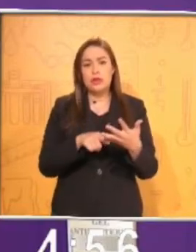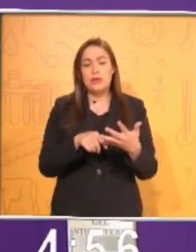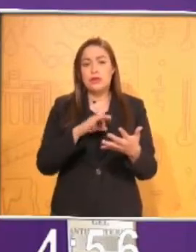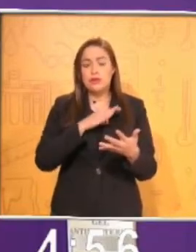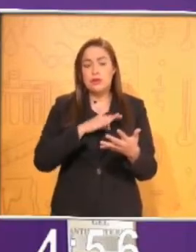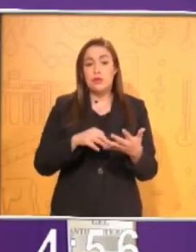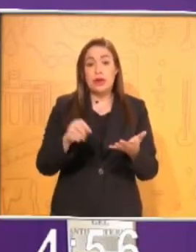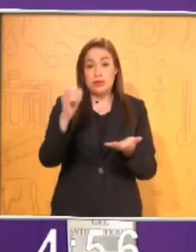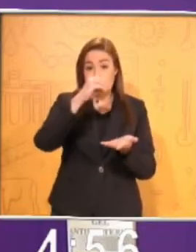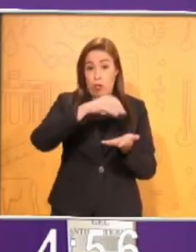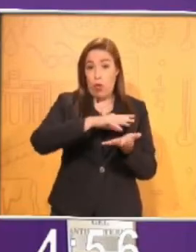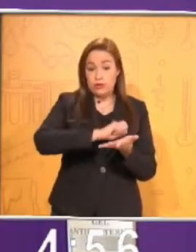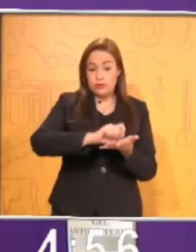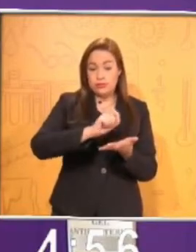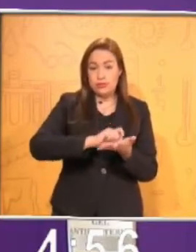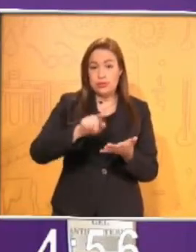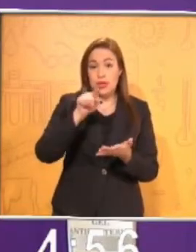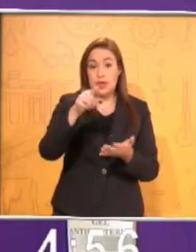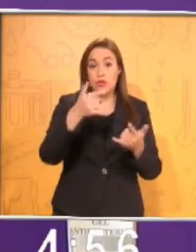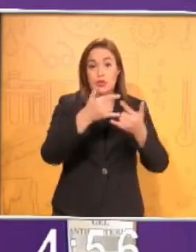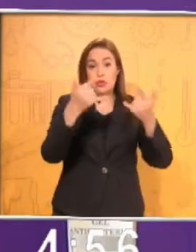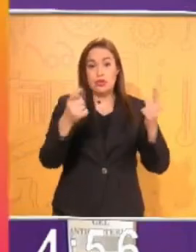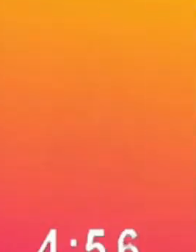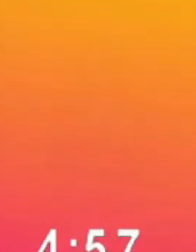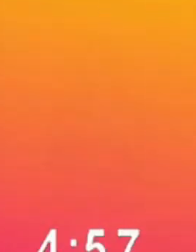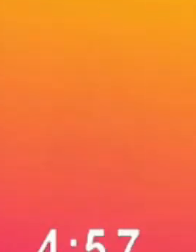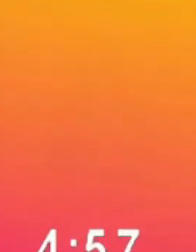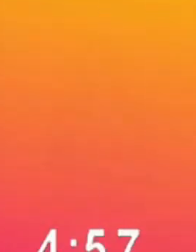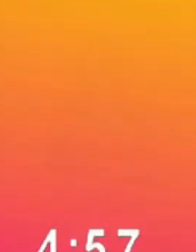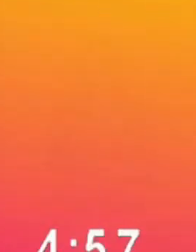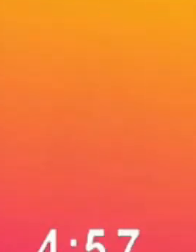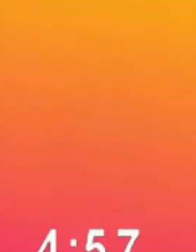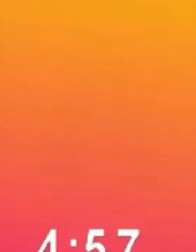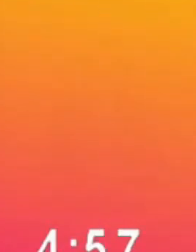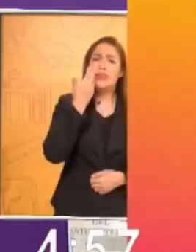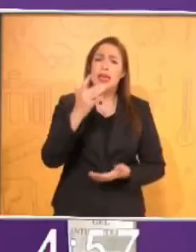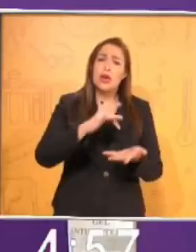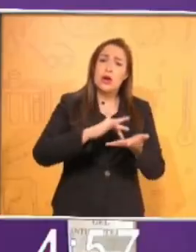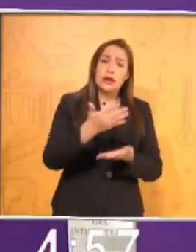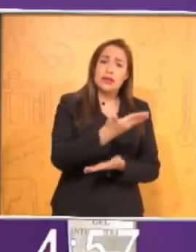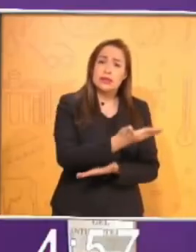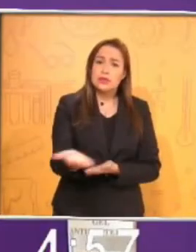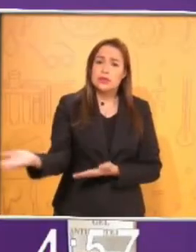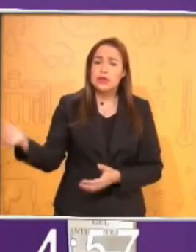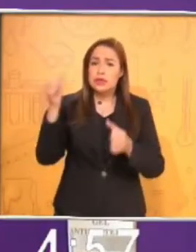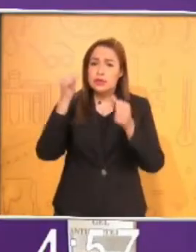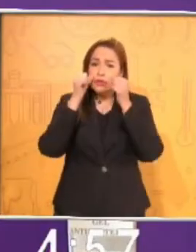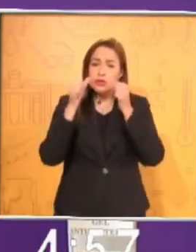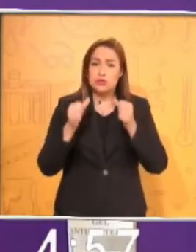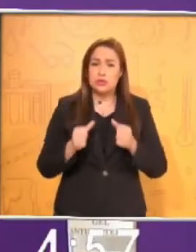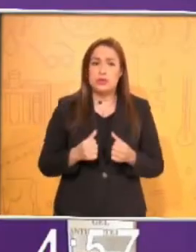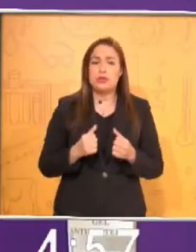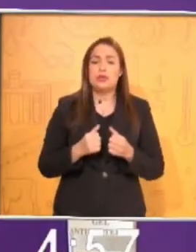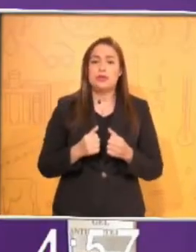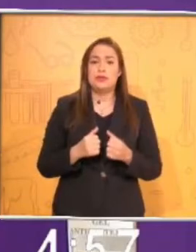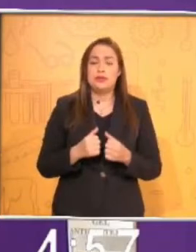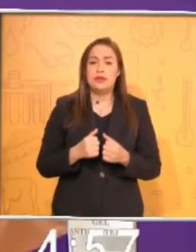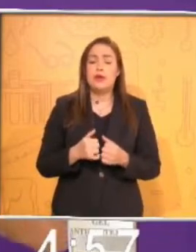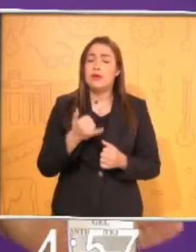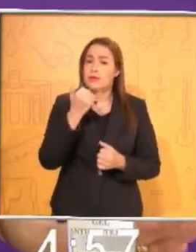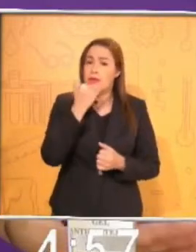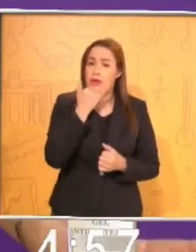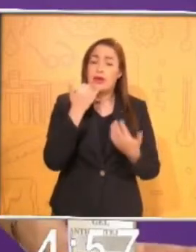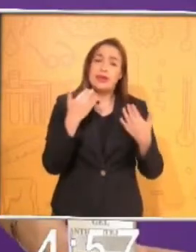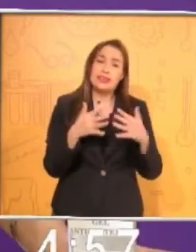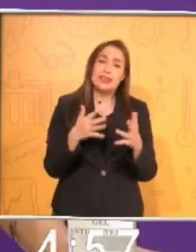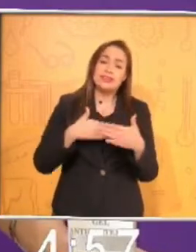strip. Okay, I want to say thank you for your attention. I would like to apologize if I have